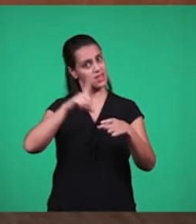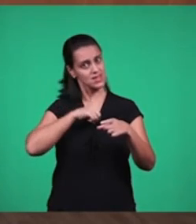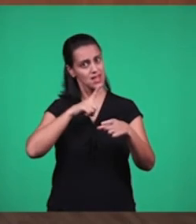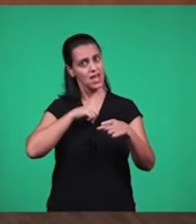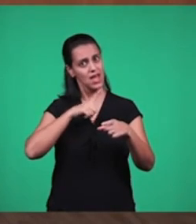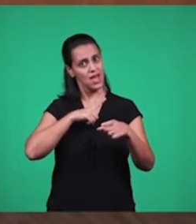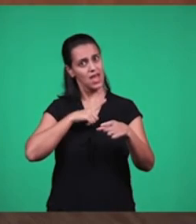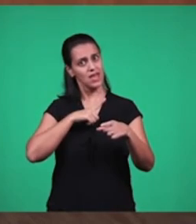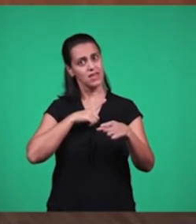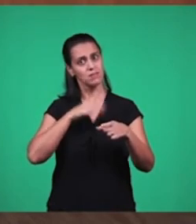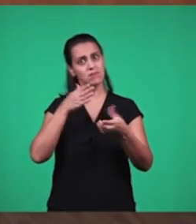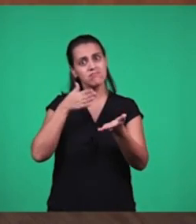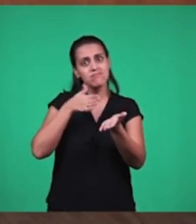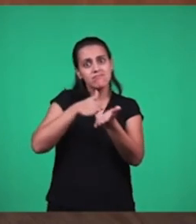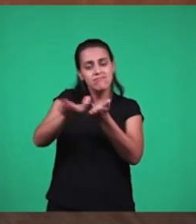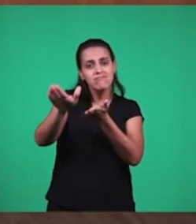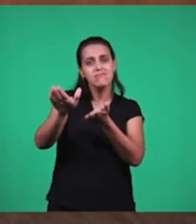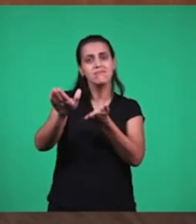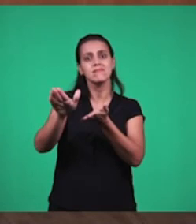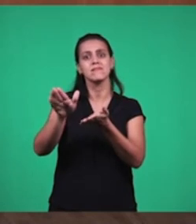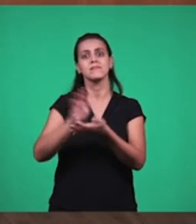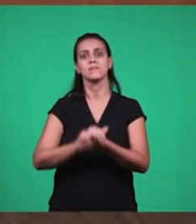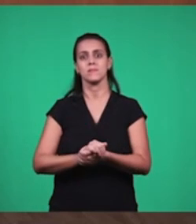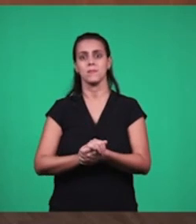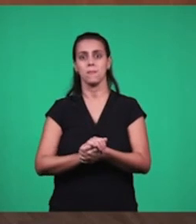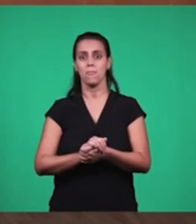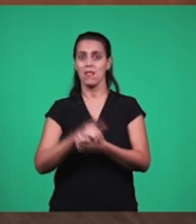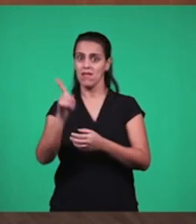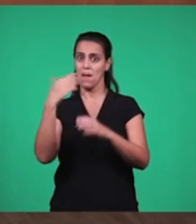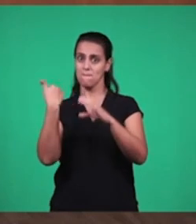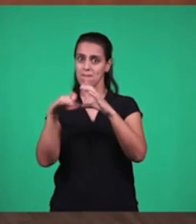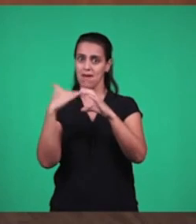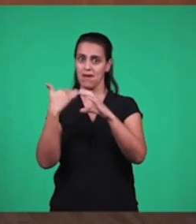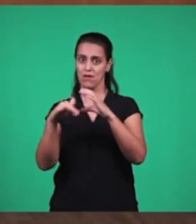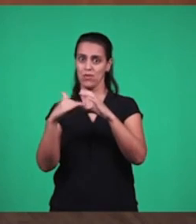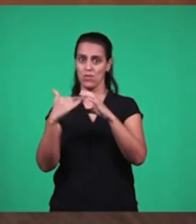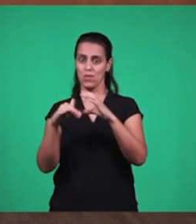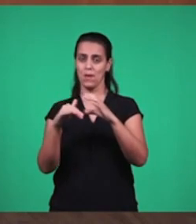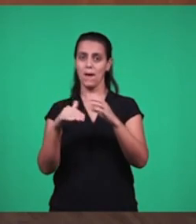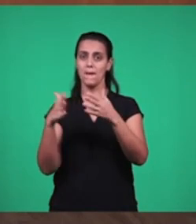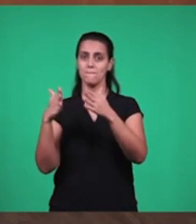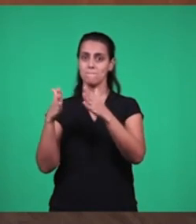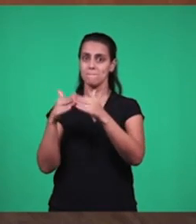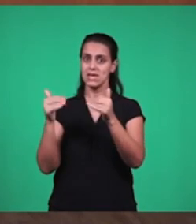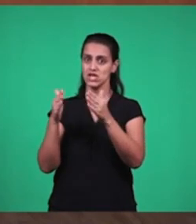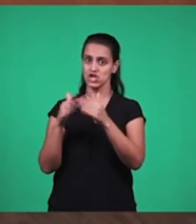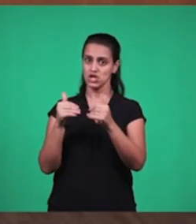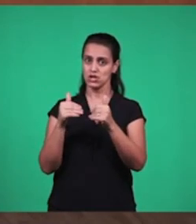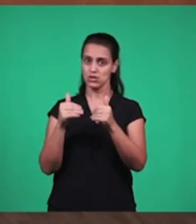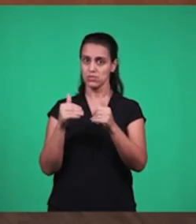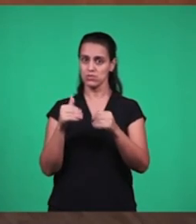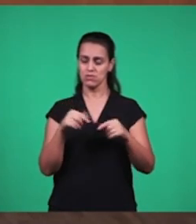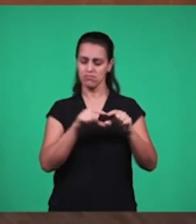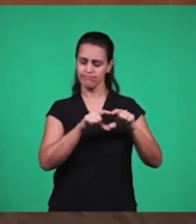Trompetas y Fiestas está disponible para envíos a través de la dirección de email